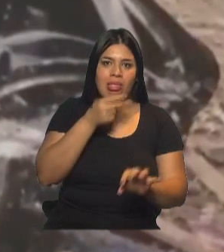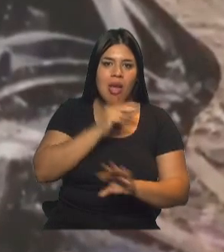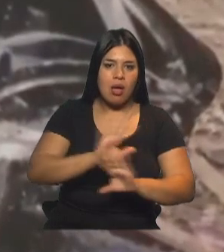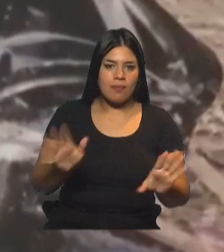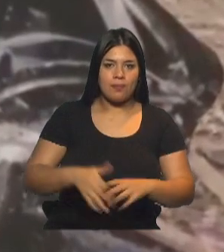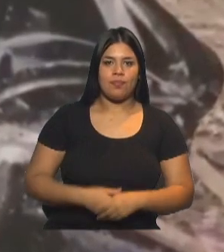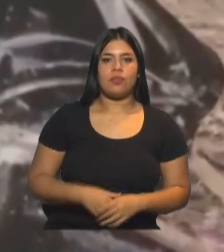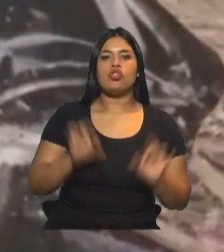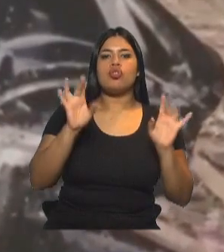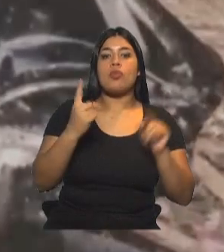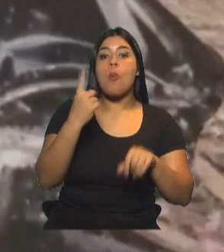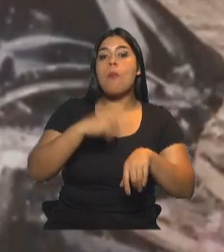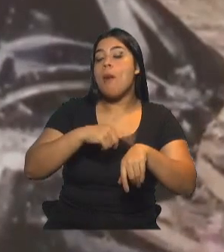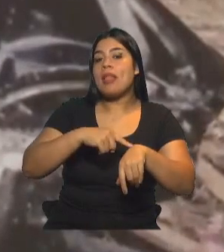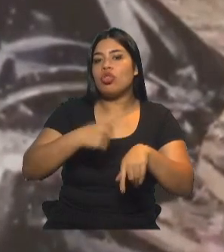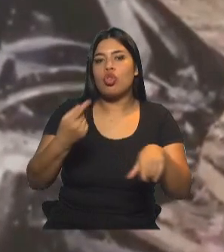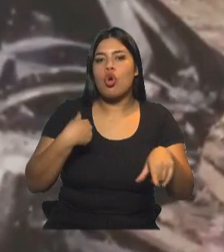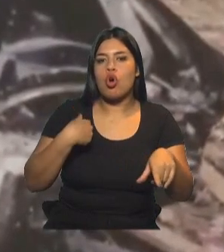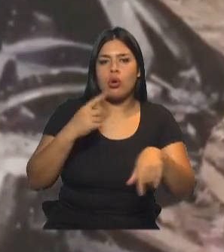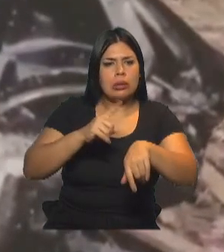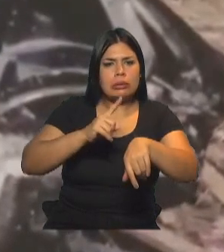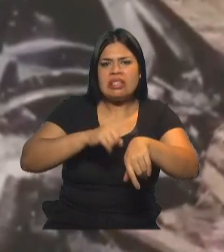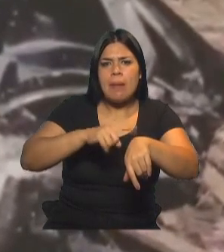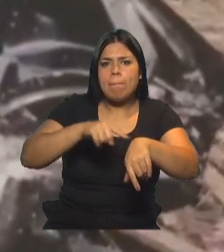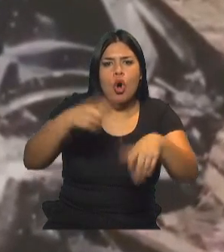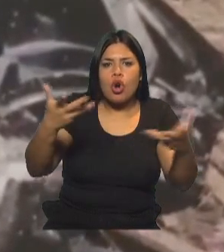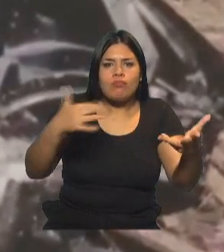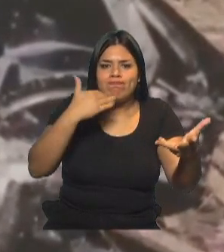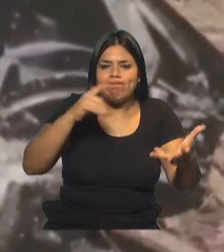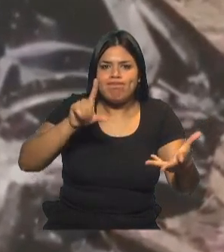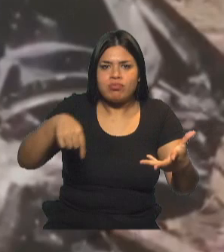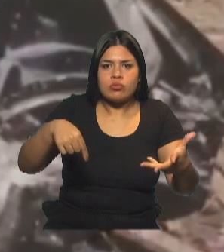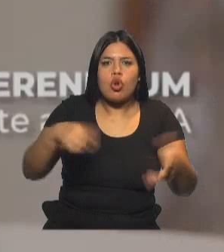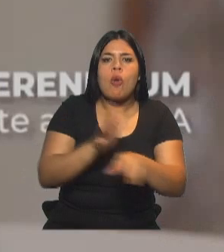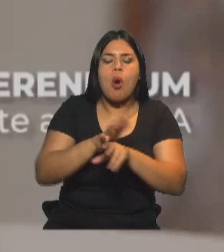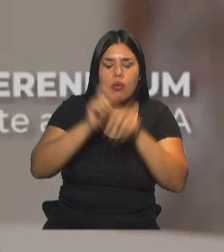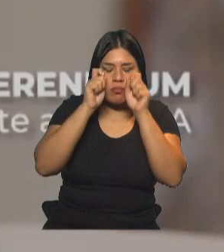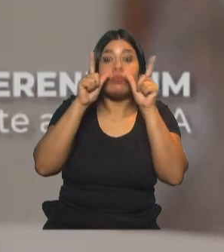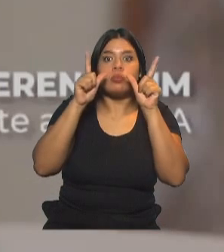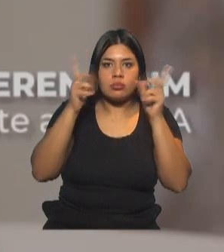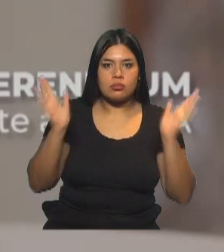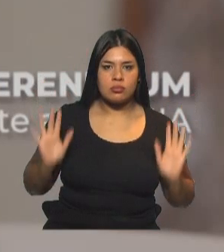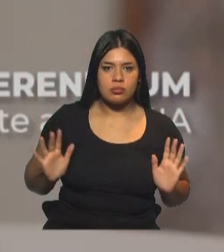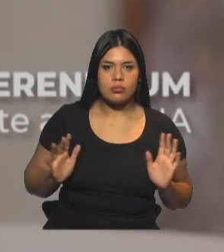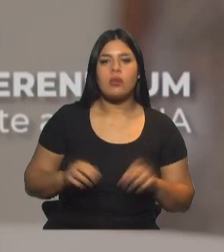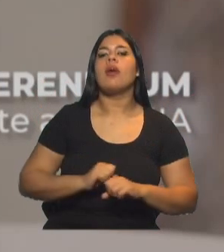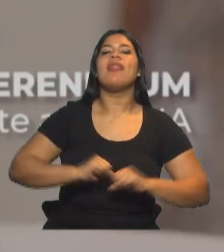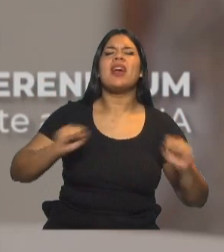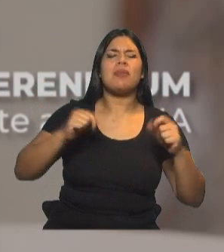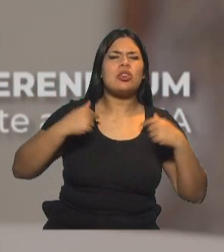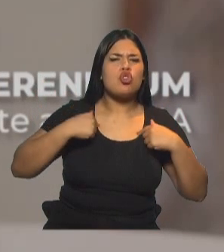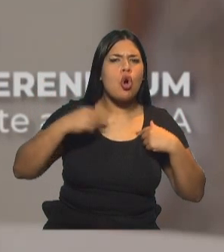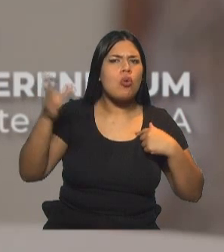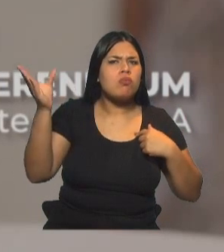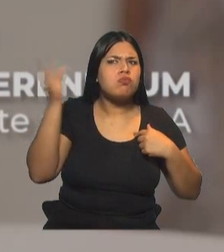un momento, no sé cuánto tiempo había pasado, es como que me desperté. De repente oí un estruendo